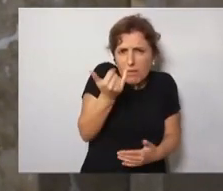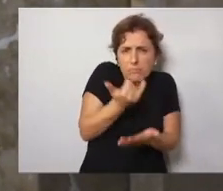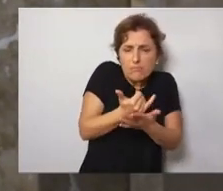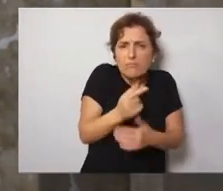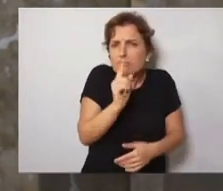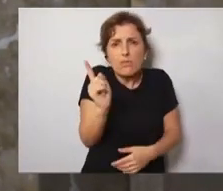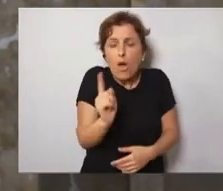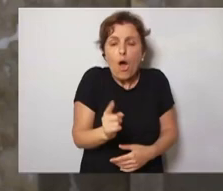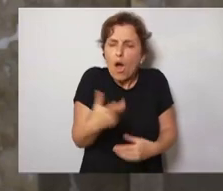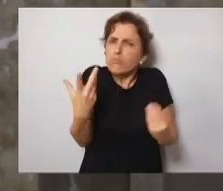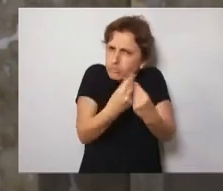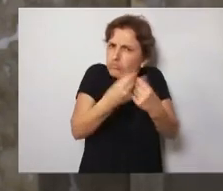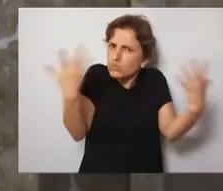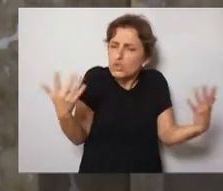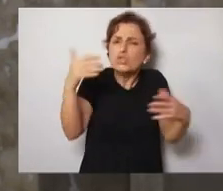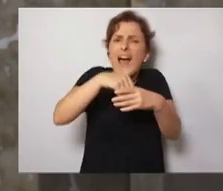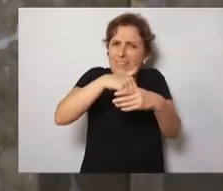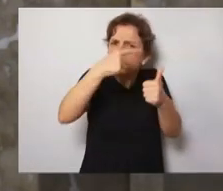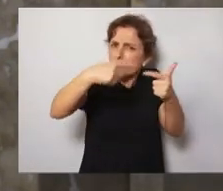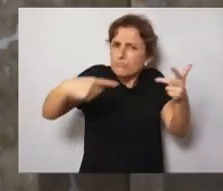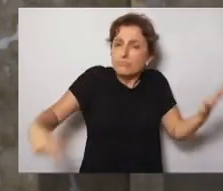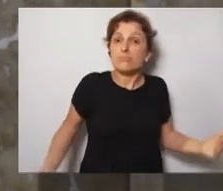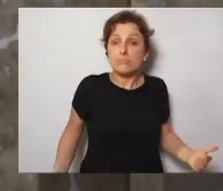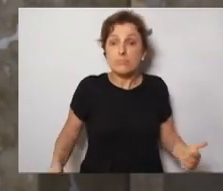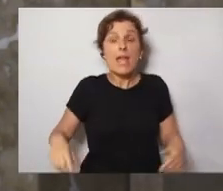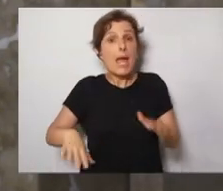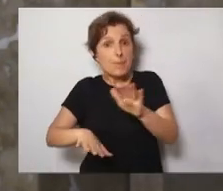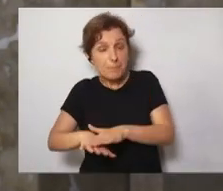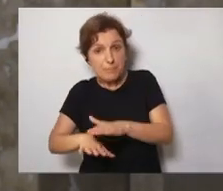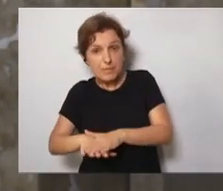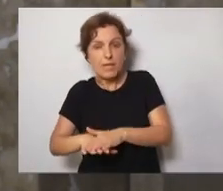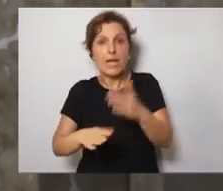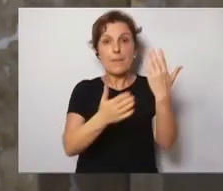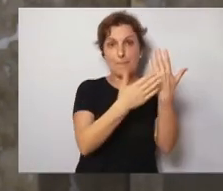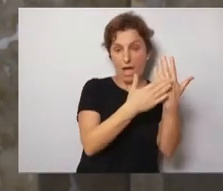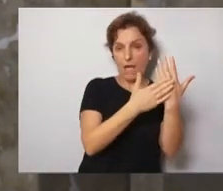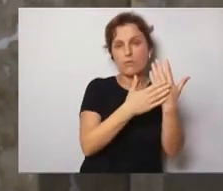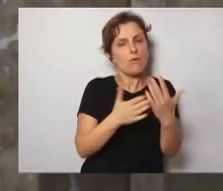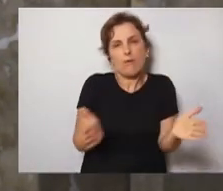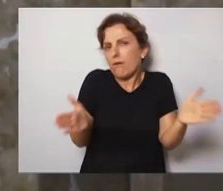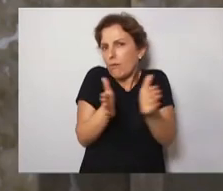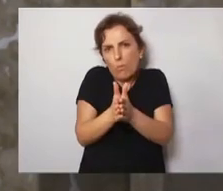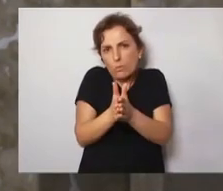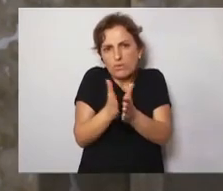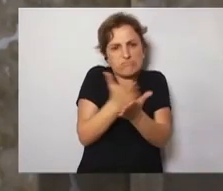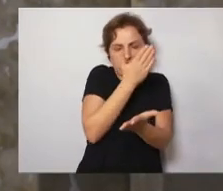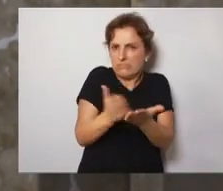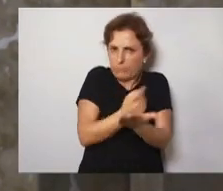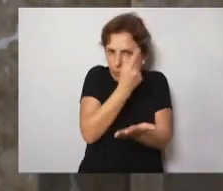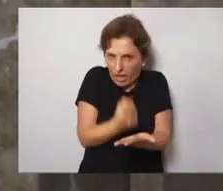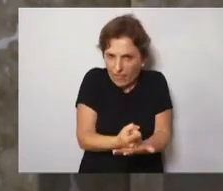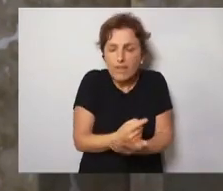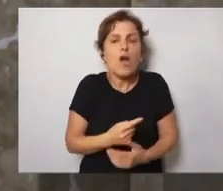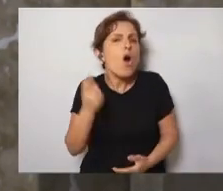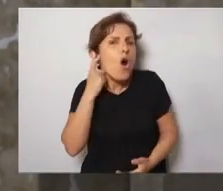mano no formo parte del cuerpo acaso por eso no seguiría siendo parte de él y si el oído dijera ya que no